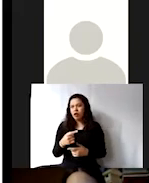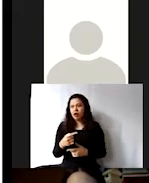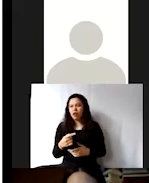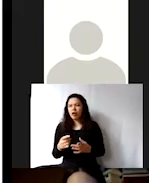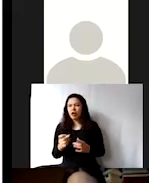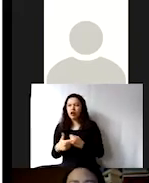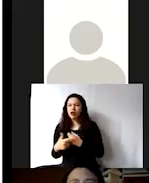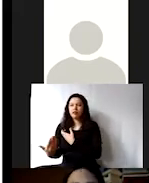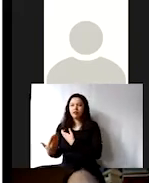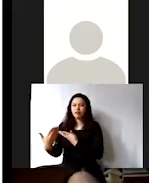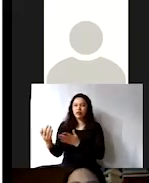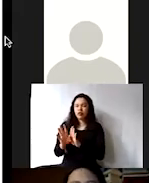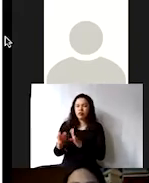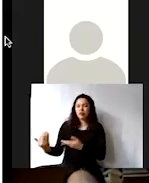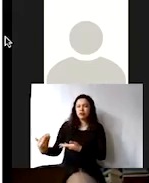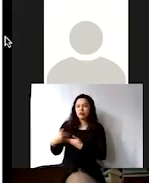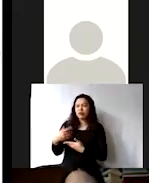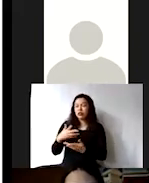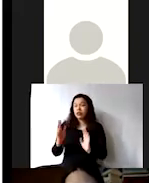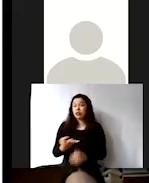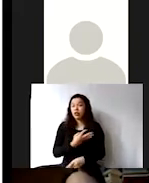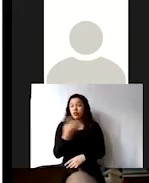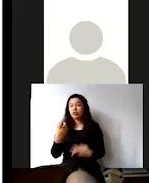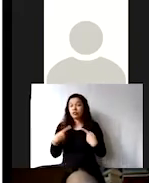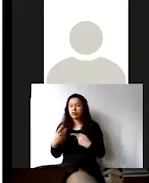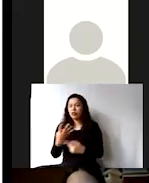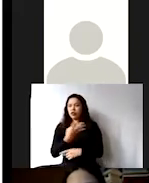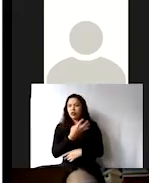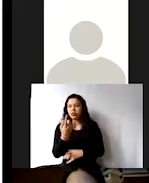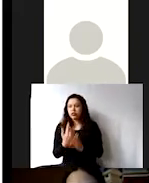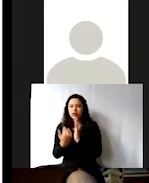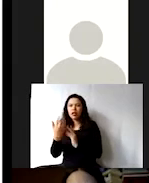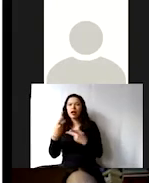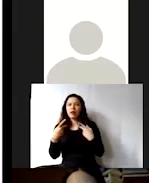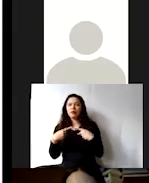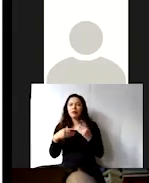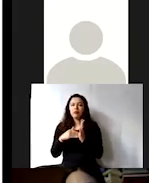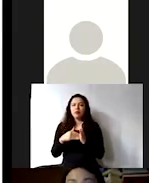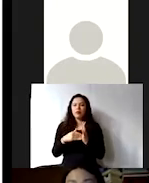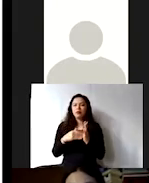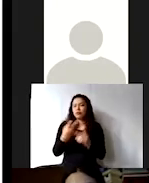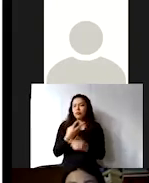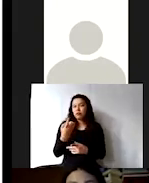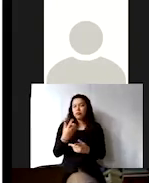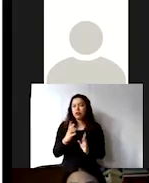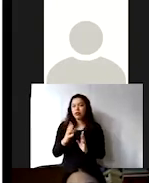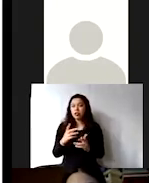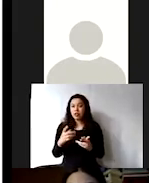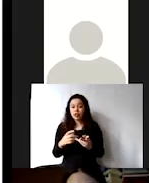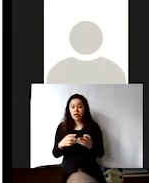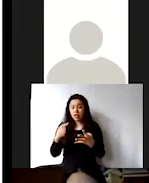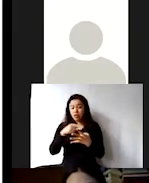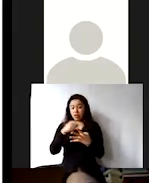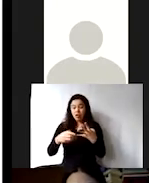ya estamos hablando pues de 400 y tantas mil personas, que ya casi estamos hablando de un cuarto de la población de